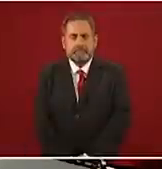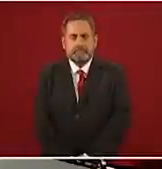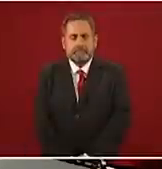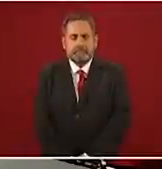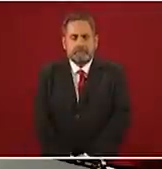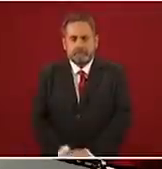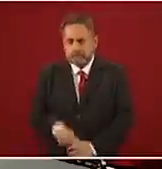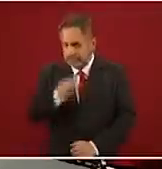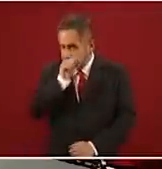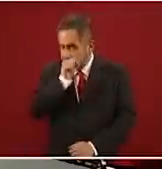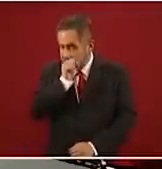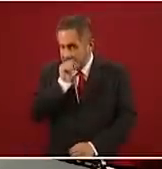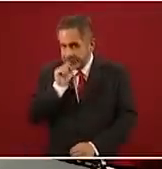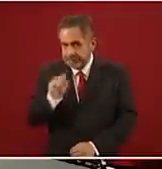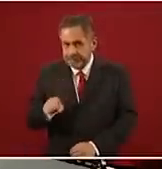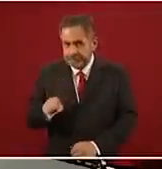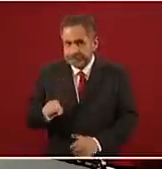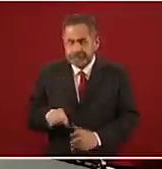También